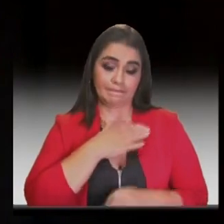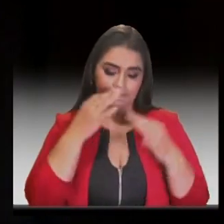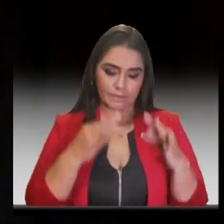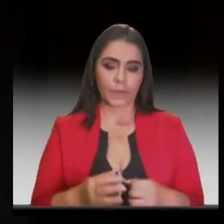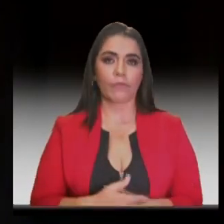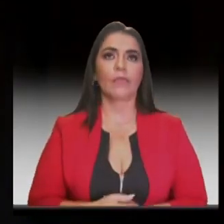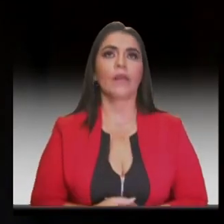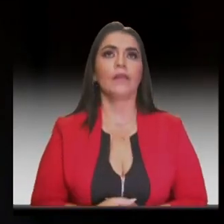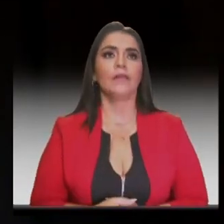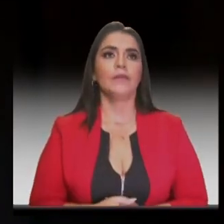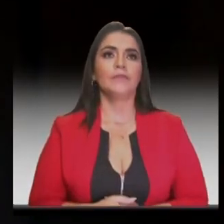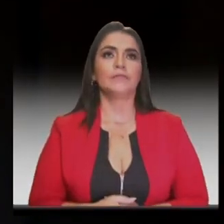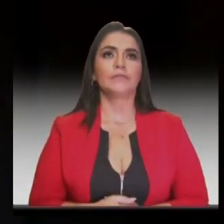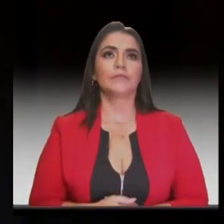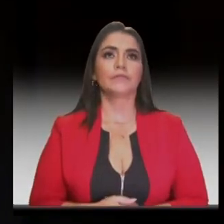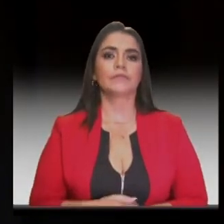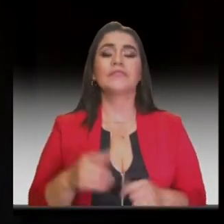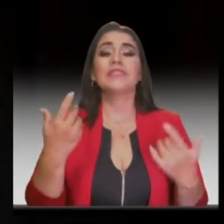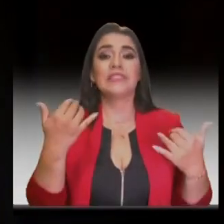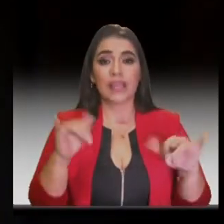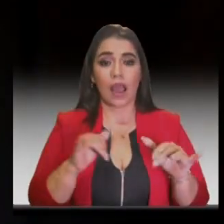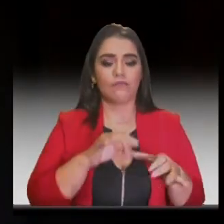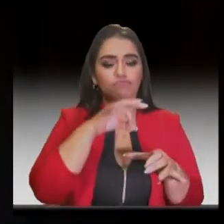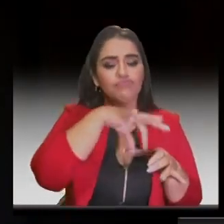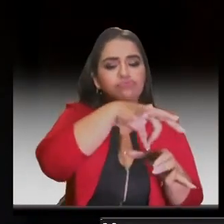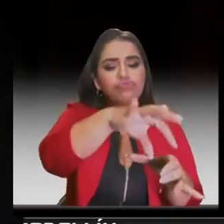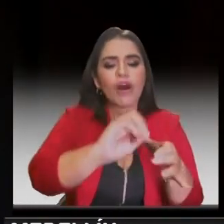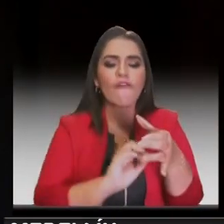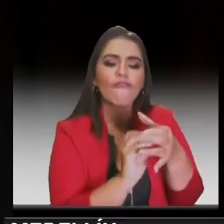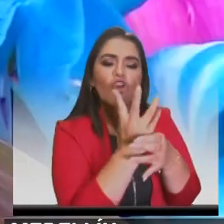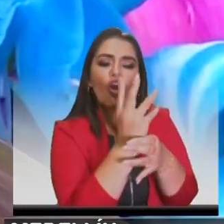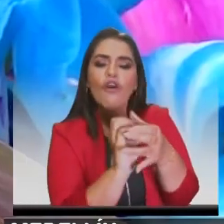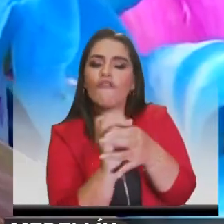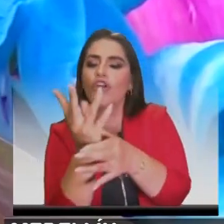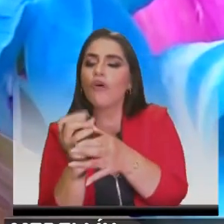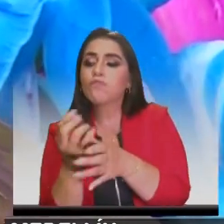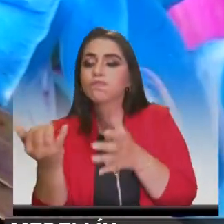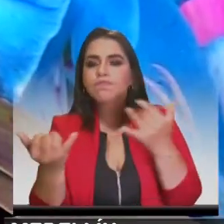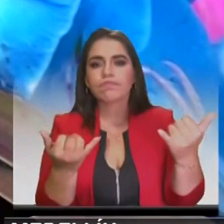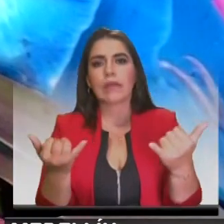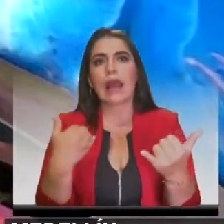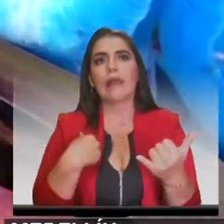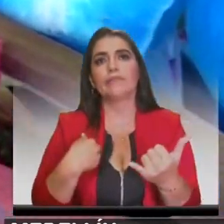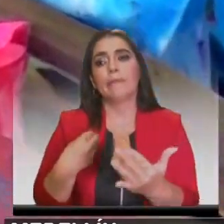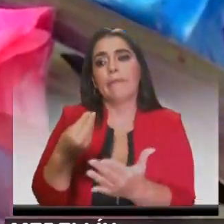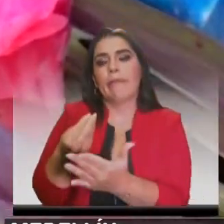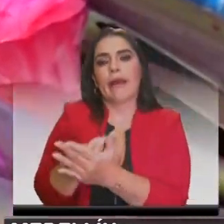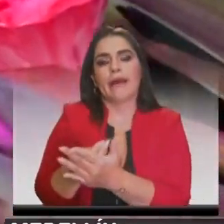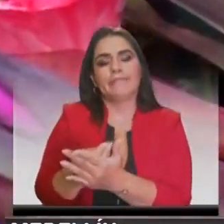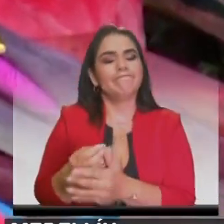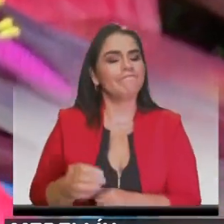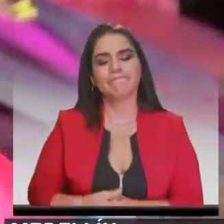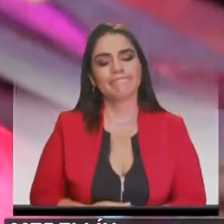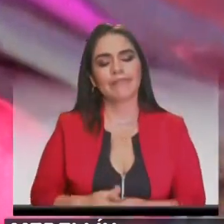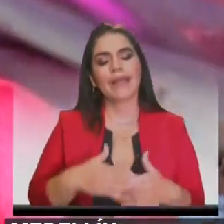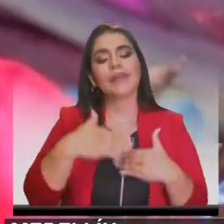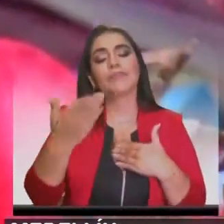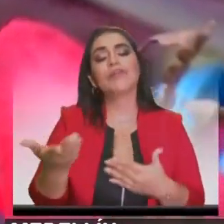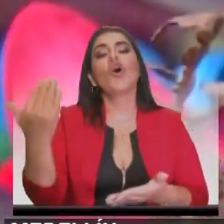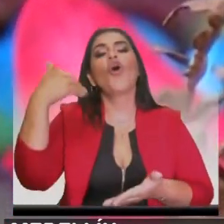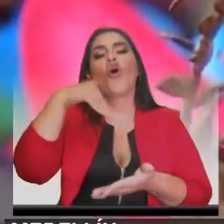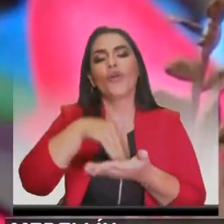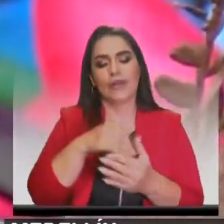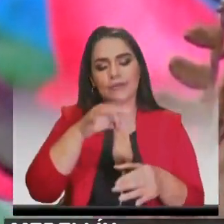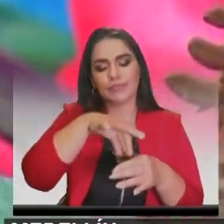Hay algunos silleteros que ya están cultivando la flor para este tipo de silleta como la mía y de pronto pues va a tocar volver a sembrar para el mes de